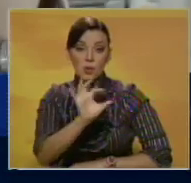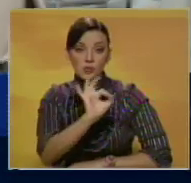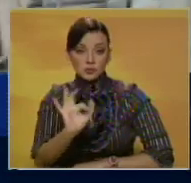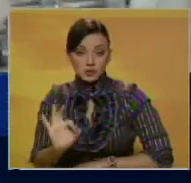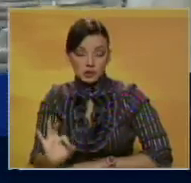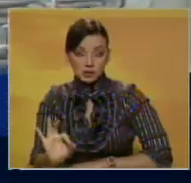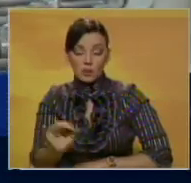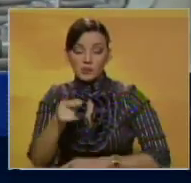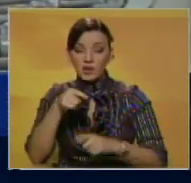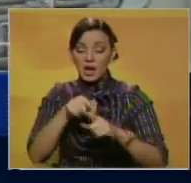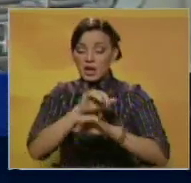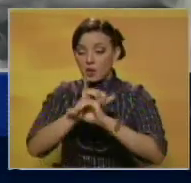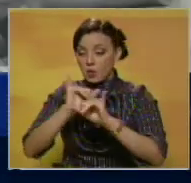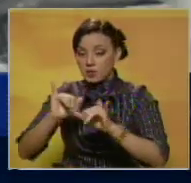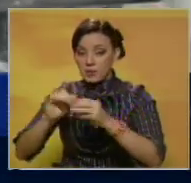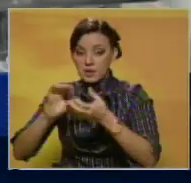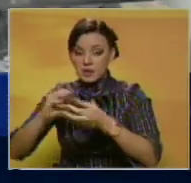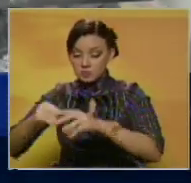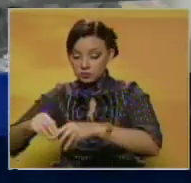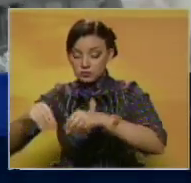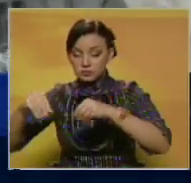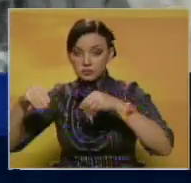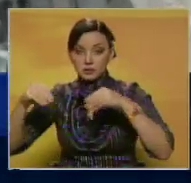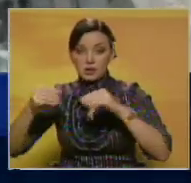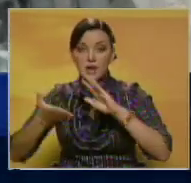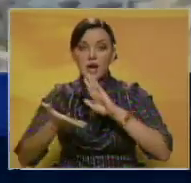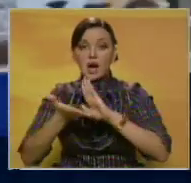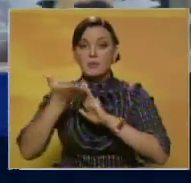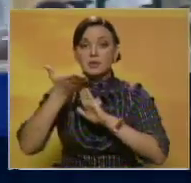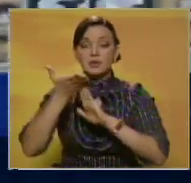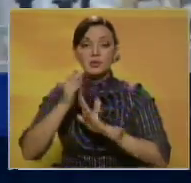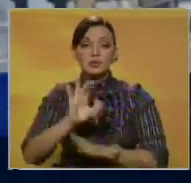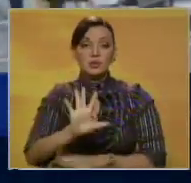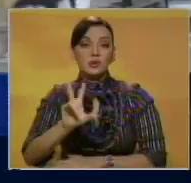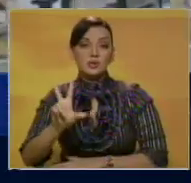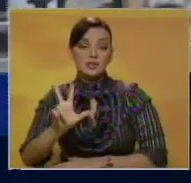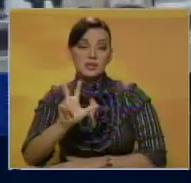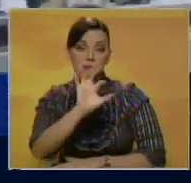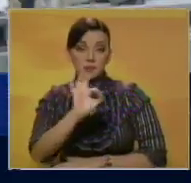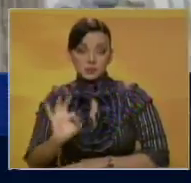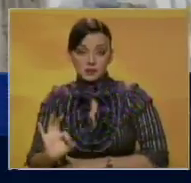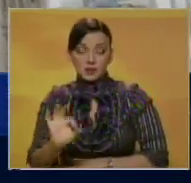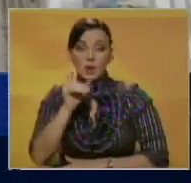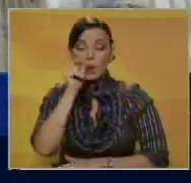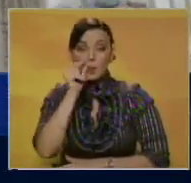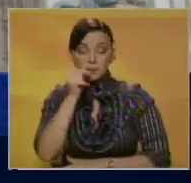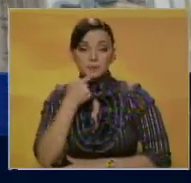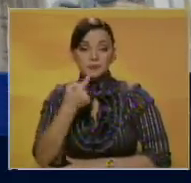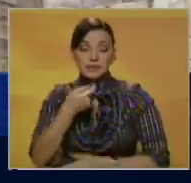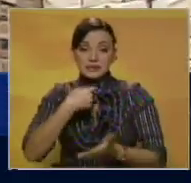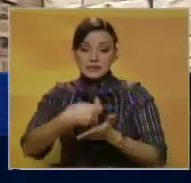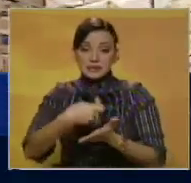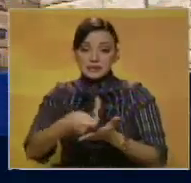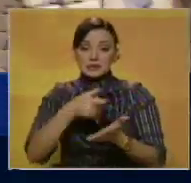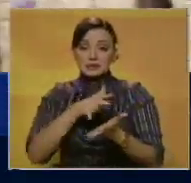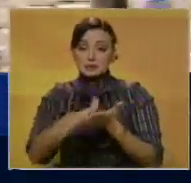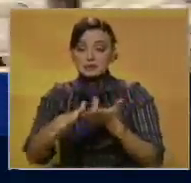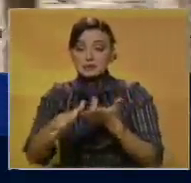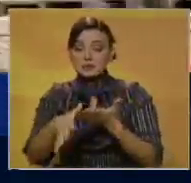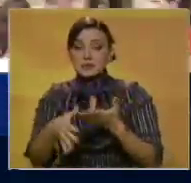terminado durante ese mismo lapso solo aumentó 53%. Anzola explicó que los gastos están por encima